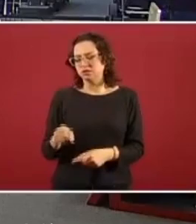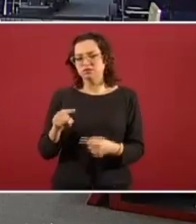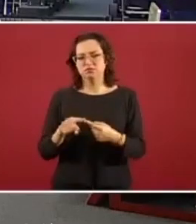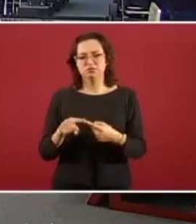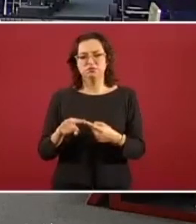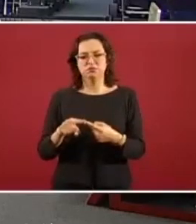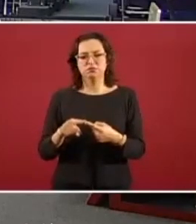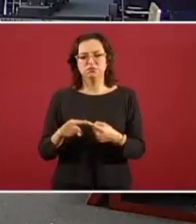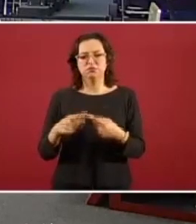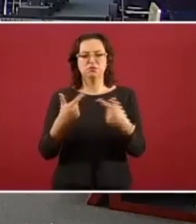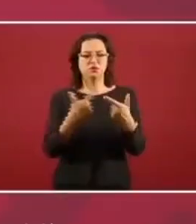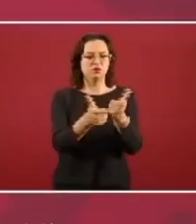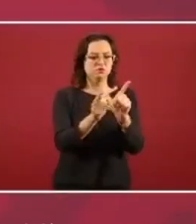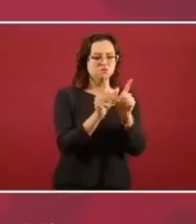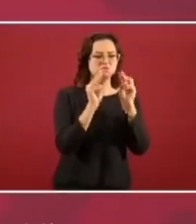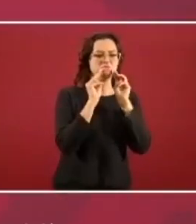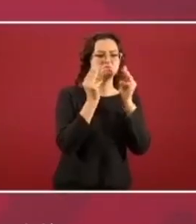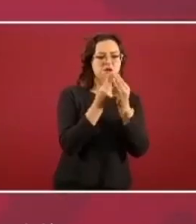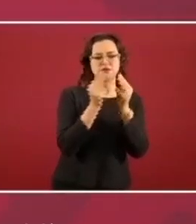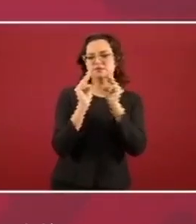la confrontación de bandas,